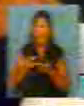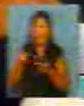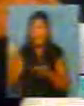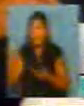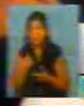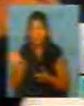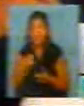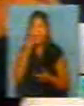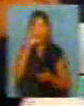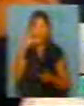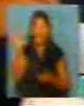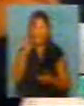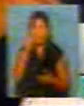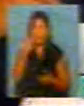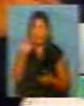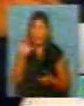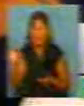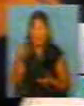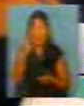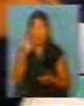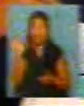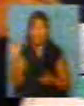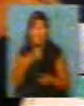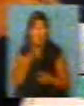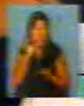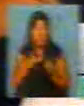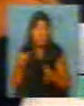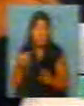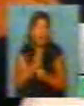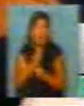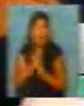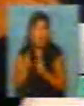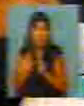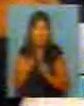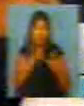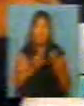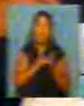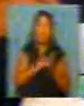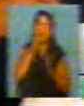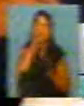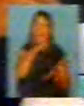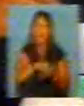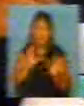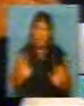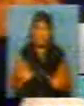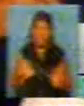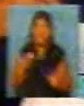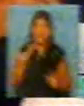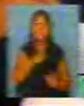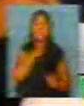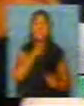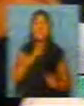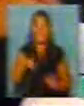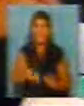liquidación, pagando nada por el ingenio, impidiéndole al gobierno de la provincia recuperar los 500 millones de pesos